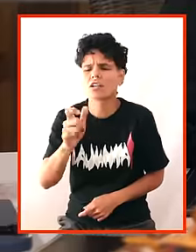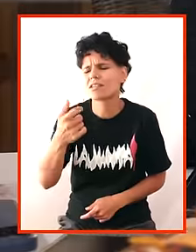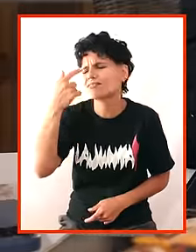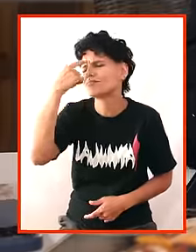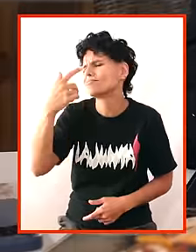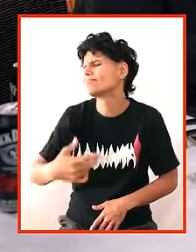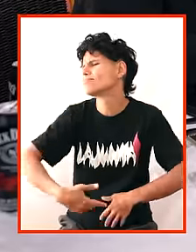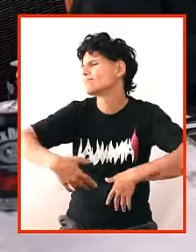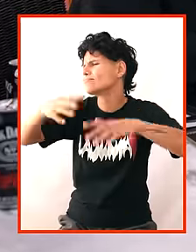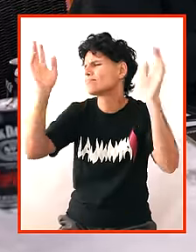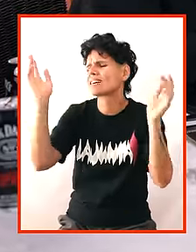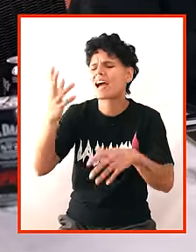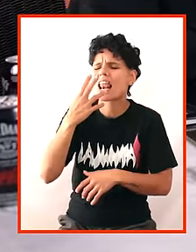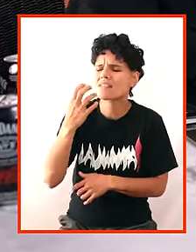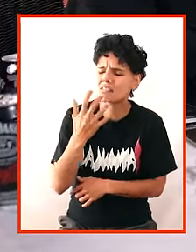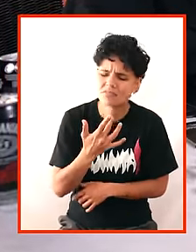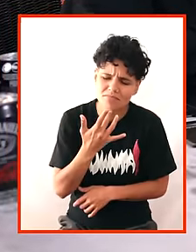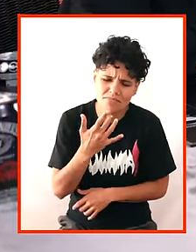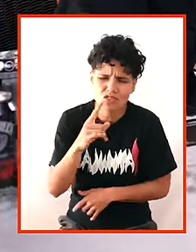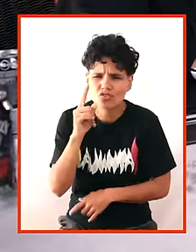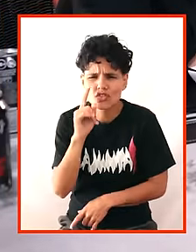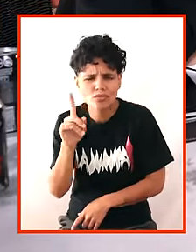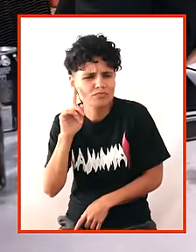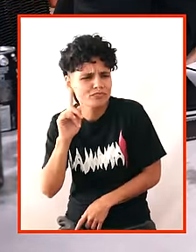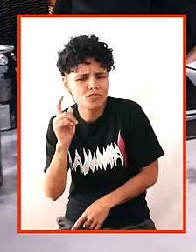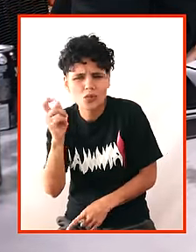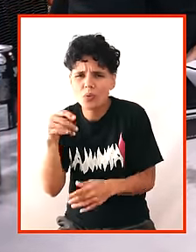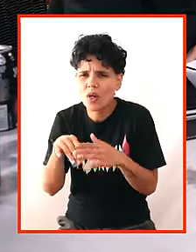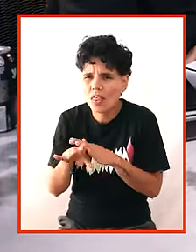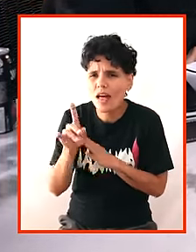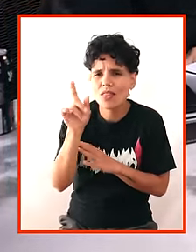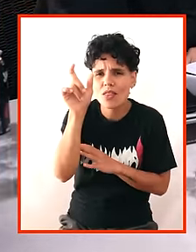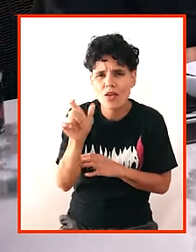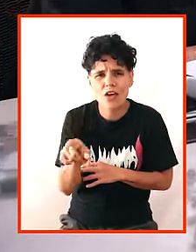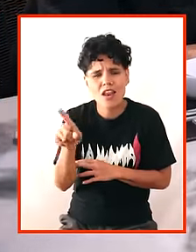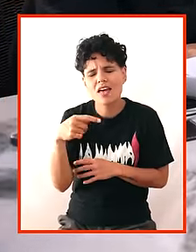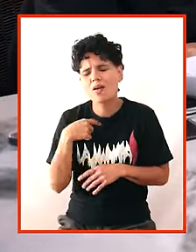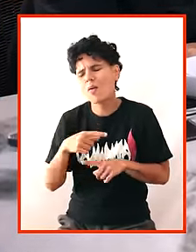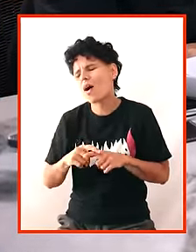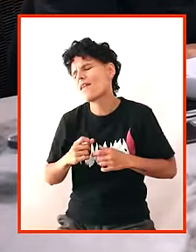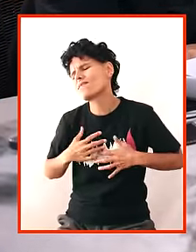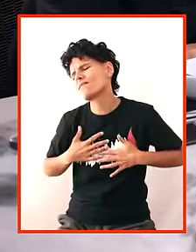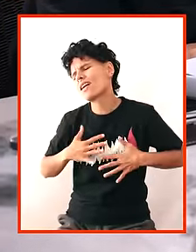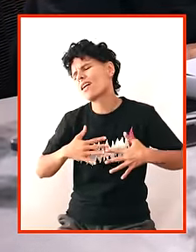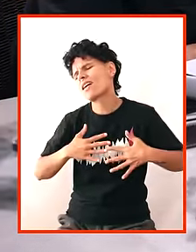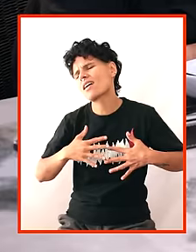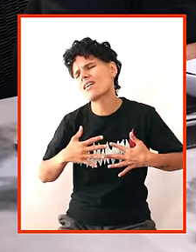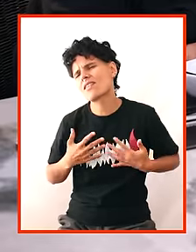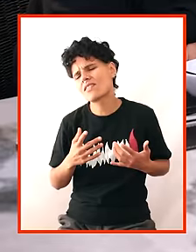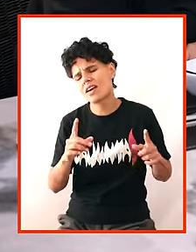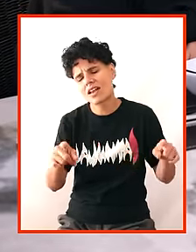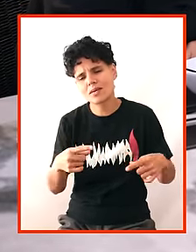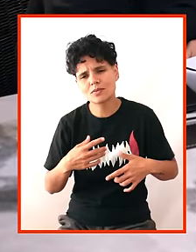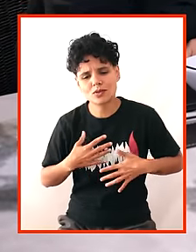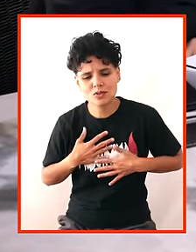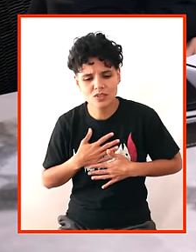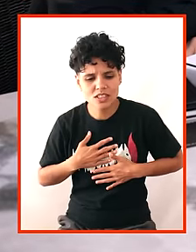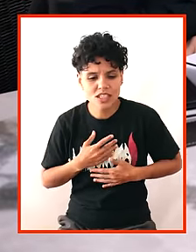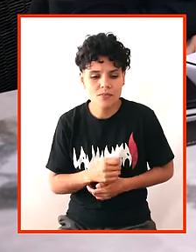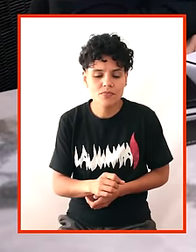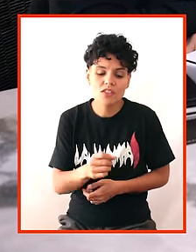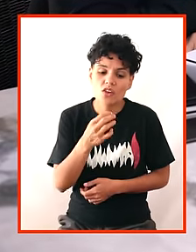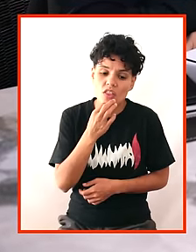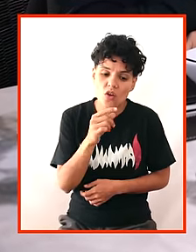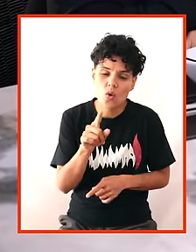grabaciones que él hacía y de verdad que se nota que el hombre vibra con. No, a toda raja. Bueno, pues, gracias a eso, yo creo que es una de las personas